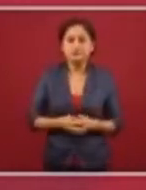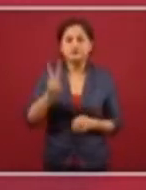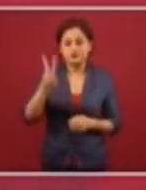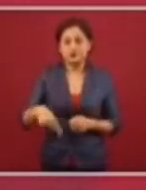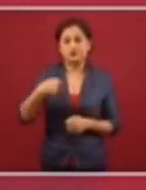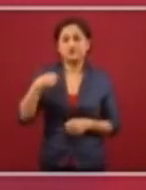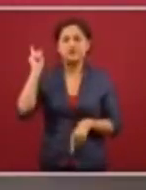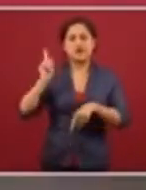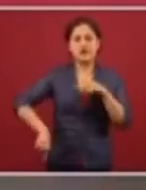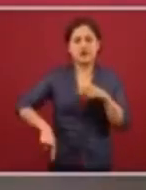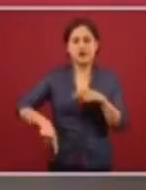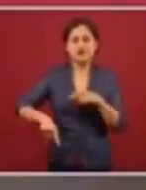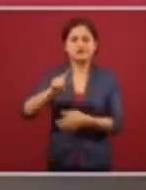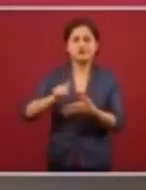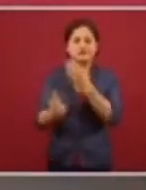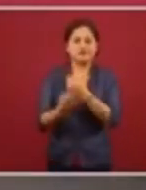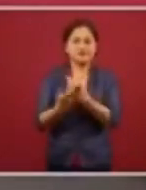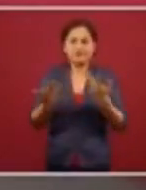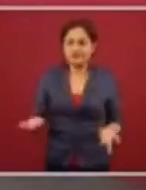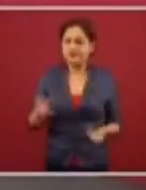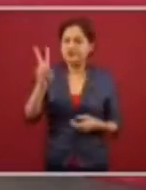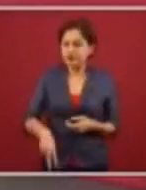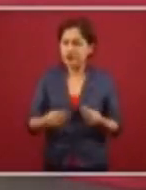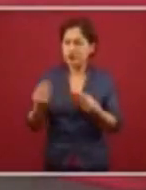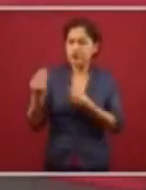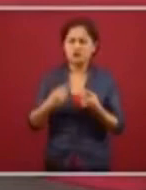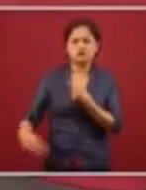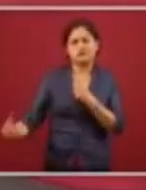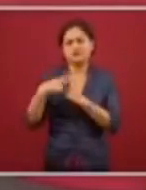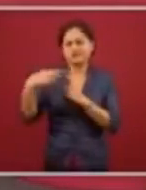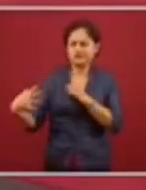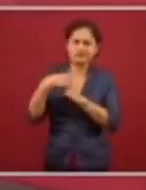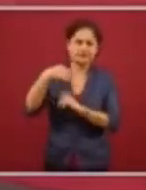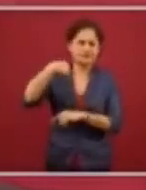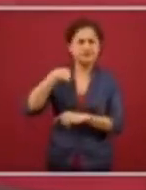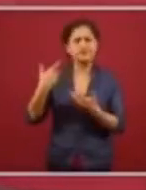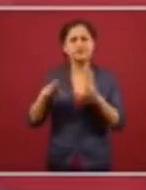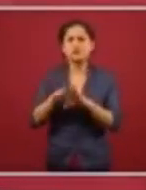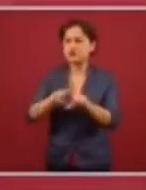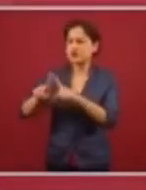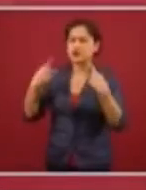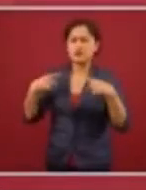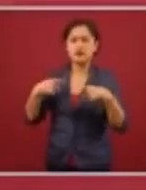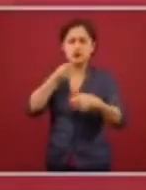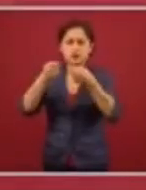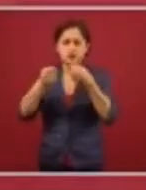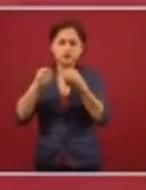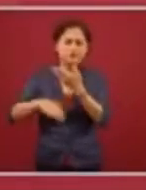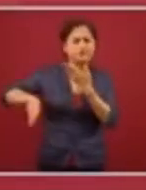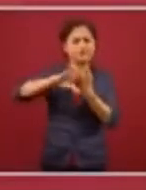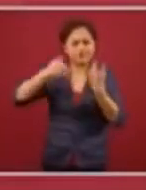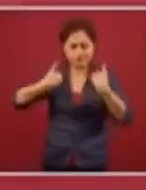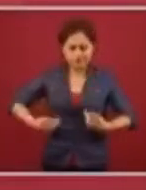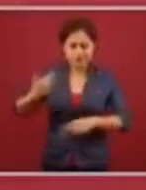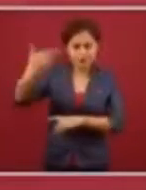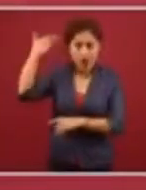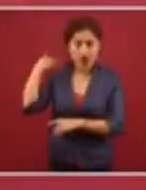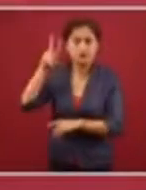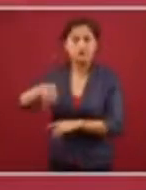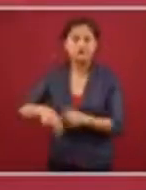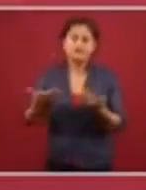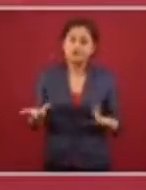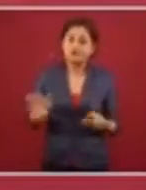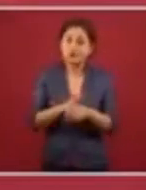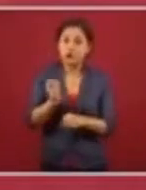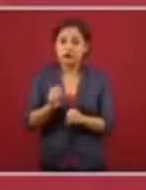desaforaron. Y linchamientos públicos en los medios de comunicación. Guerra sucia. Entonces,